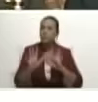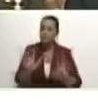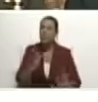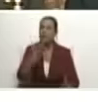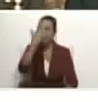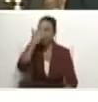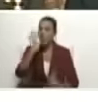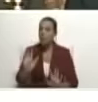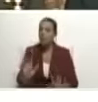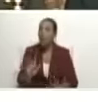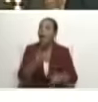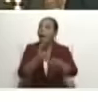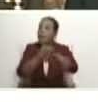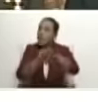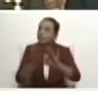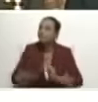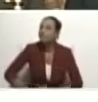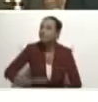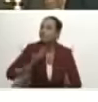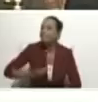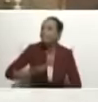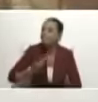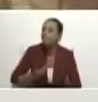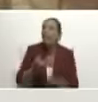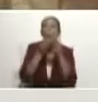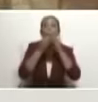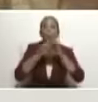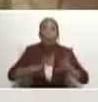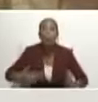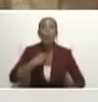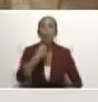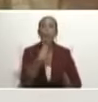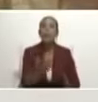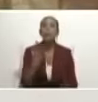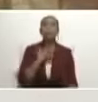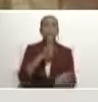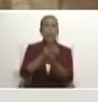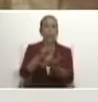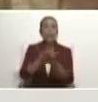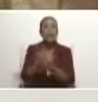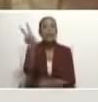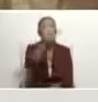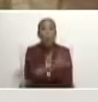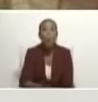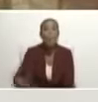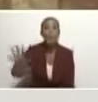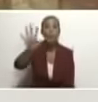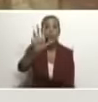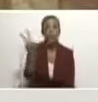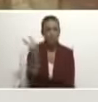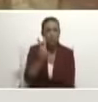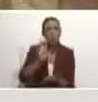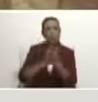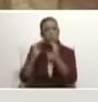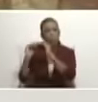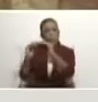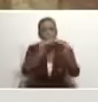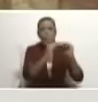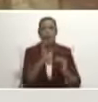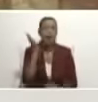Qué importante es poder llevar la voz de Venezuela, que sea la voz de verdad de todos y de